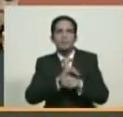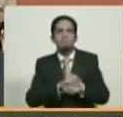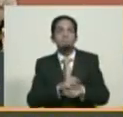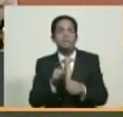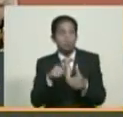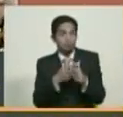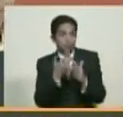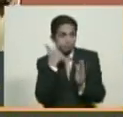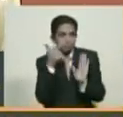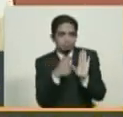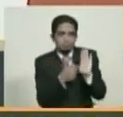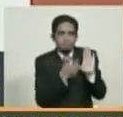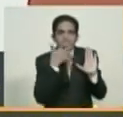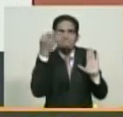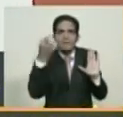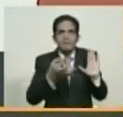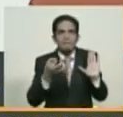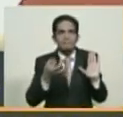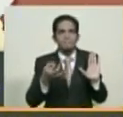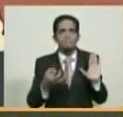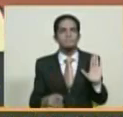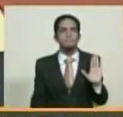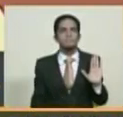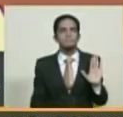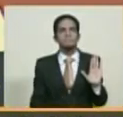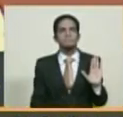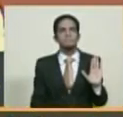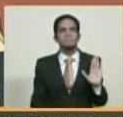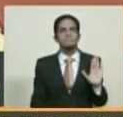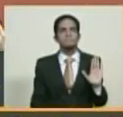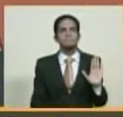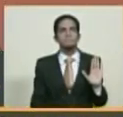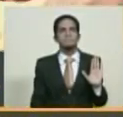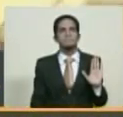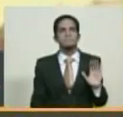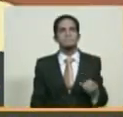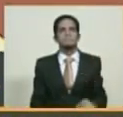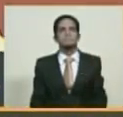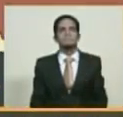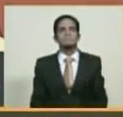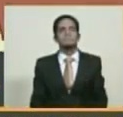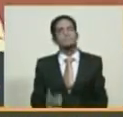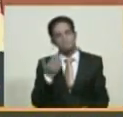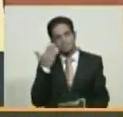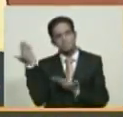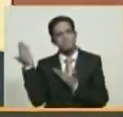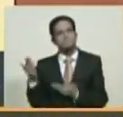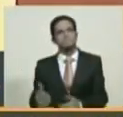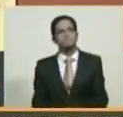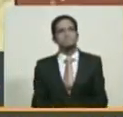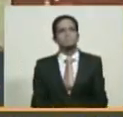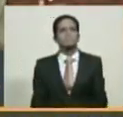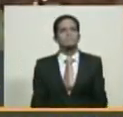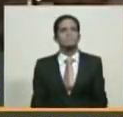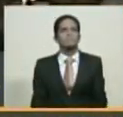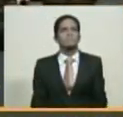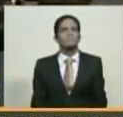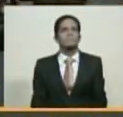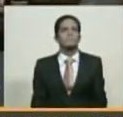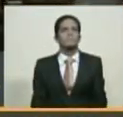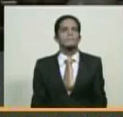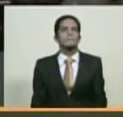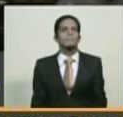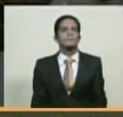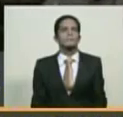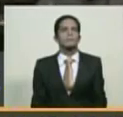verdad. Nosotros hablamos con cifras, porque a través de los números hablan los dioses. Así es. Fíjense que